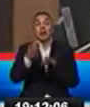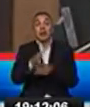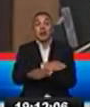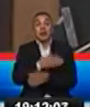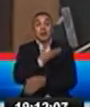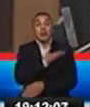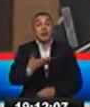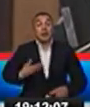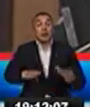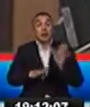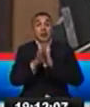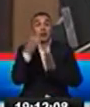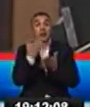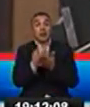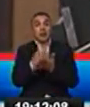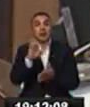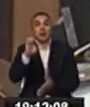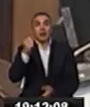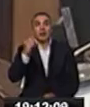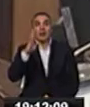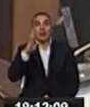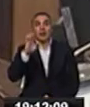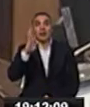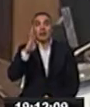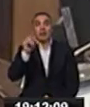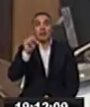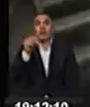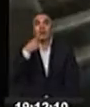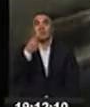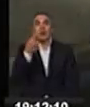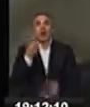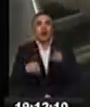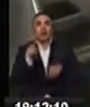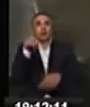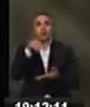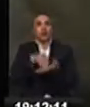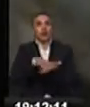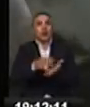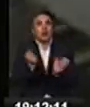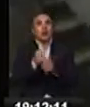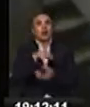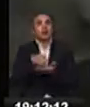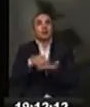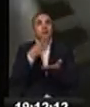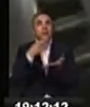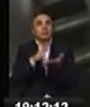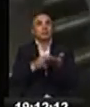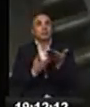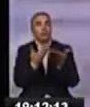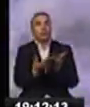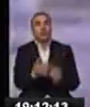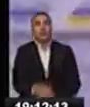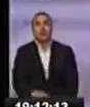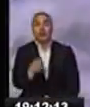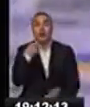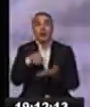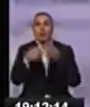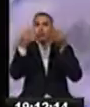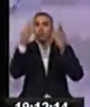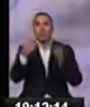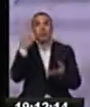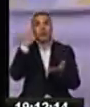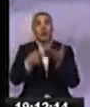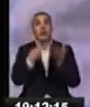de Desarrollo Económico, Esteban Albornoz, hablaba de algunas incorporaciones que se habían efectuado al documento. Por ejemplo, en el monto para